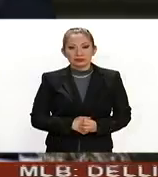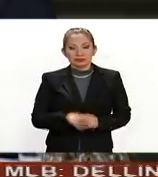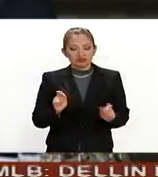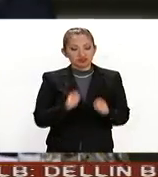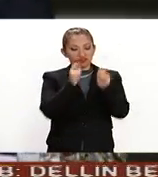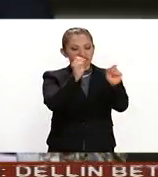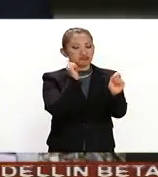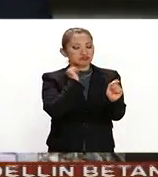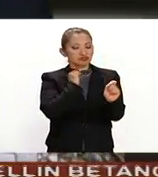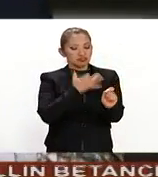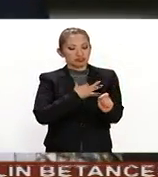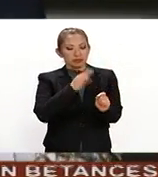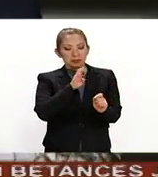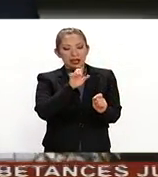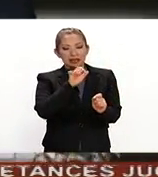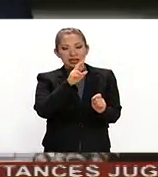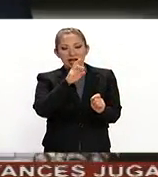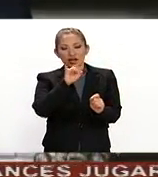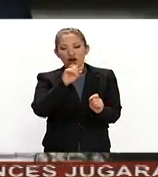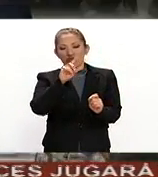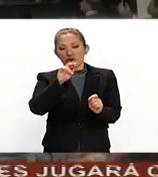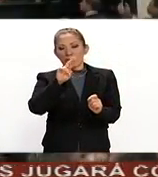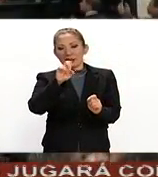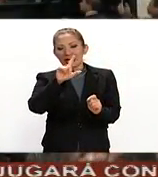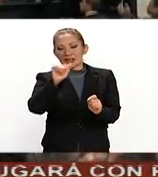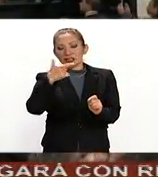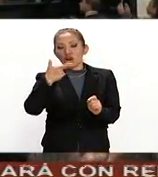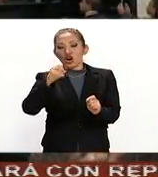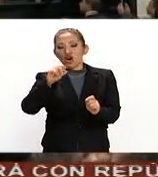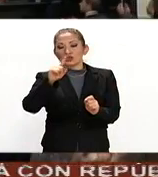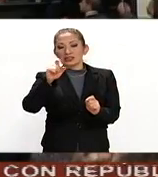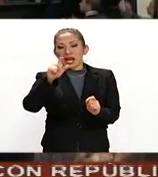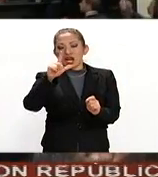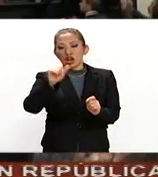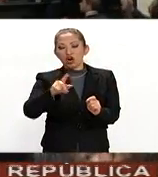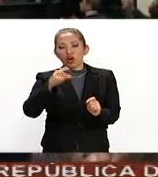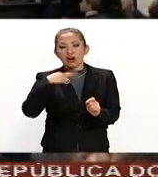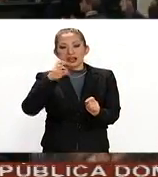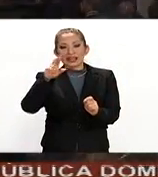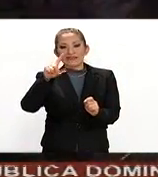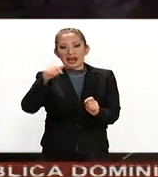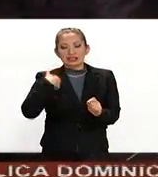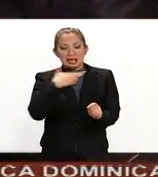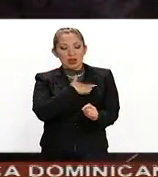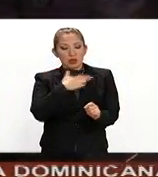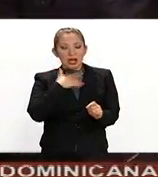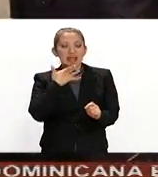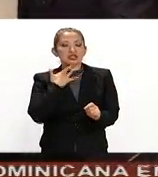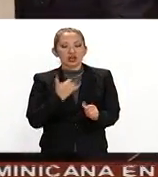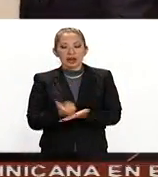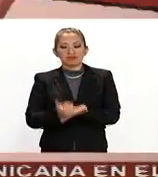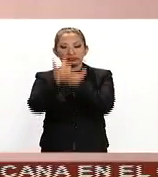Entrega el Senado la medalla Belisario Domínguez a Gonzalo Rivas, el héroe de la gasolinera.